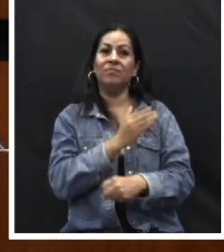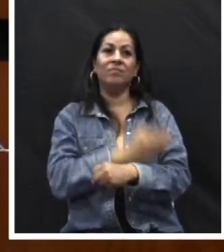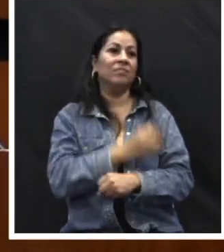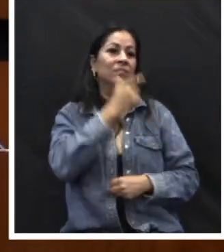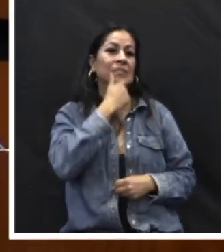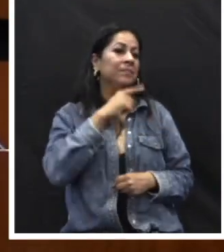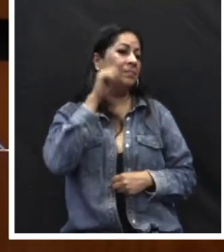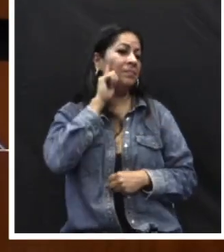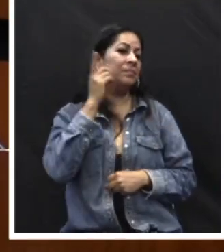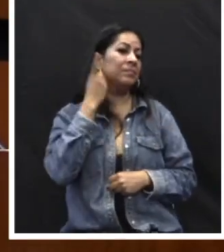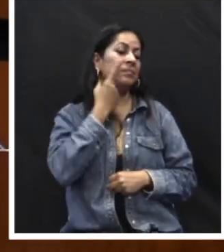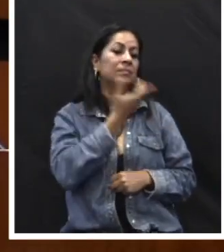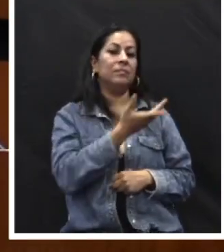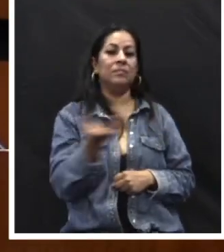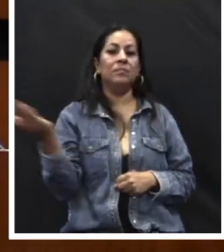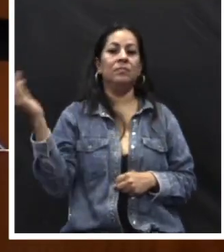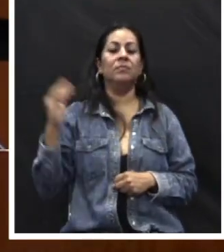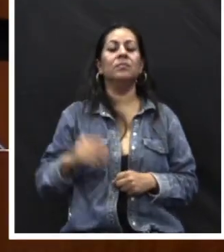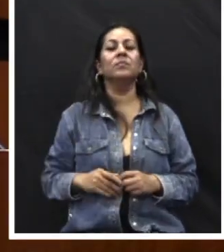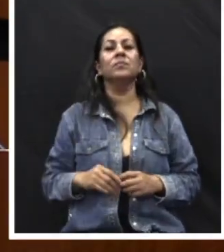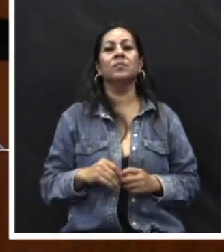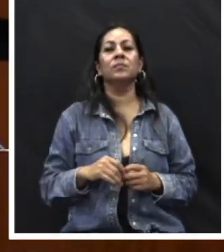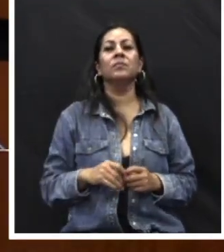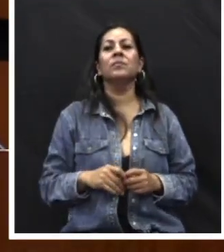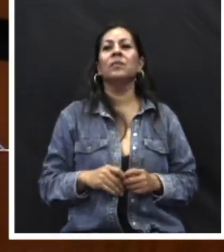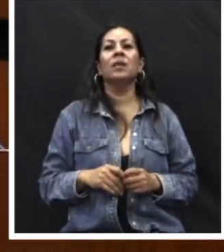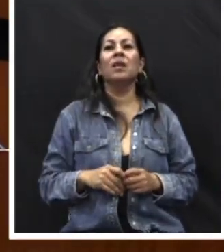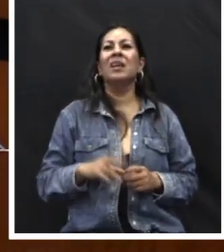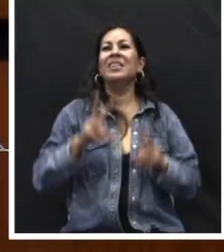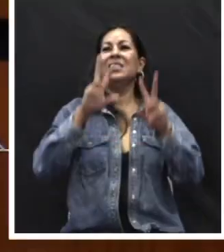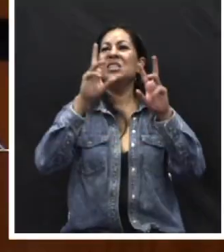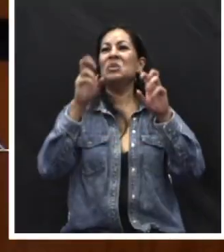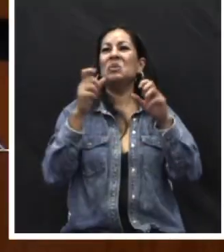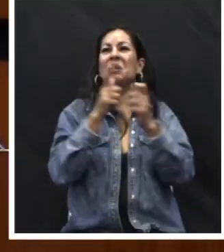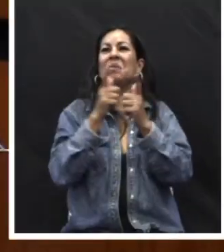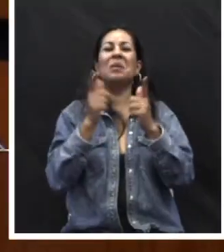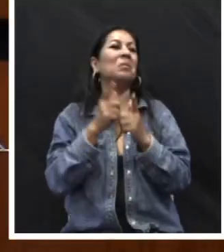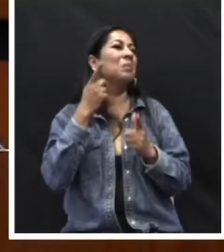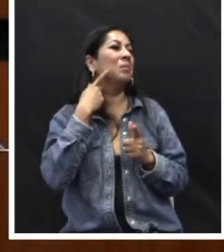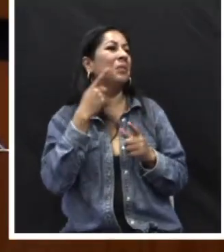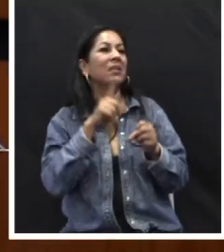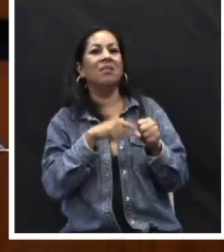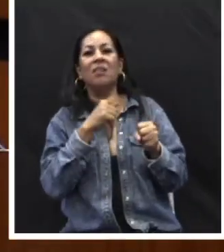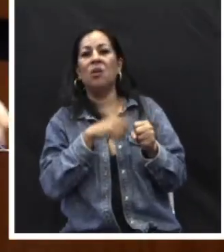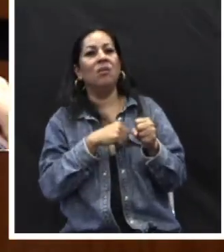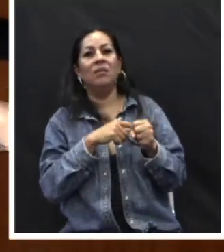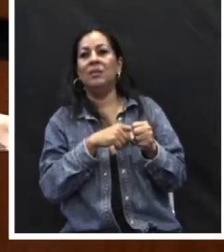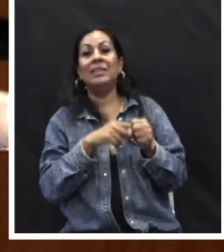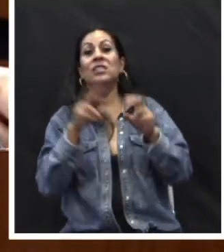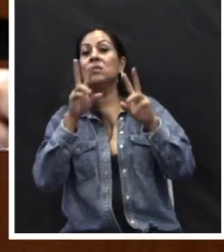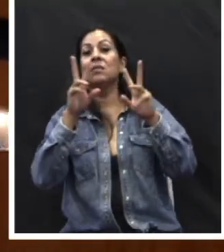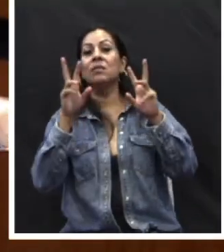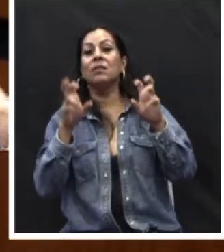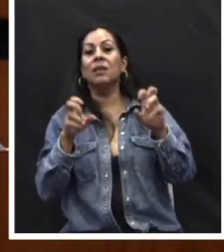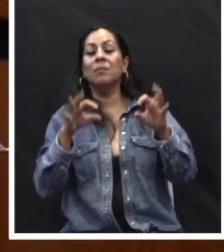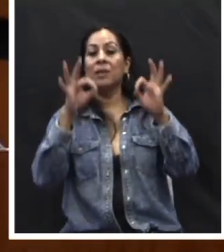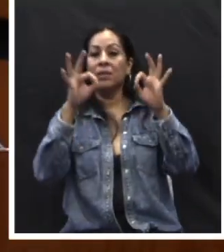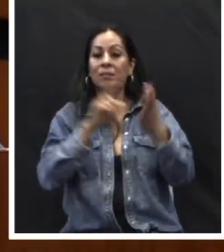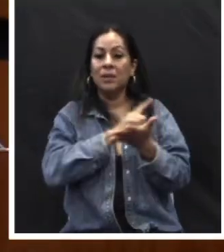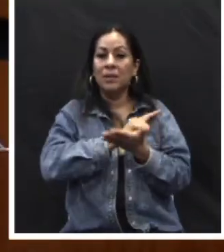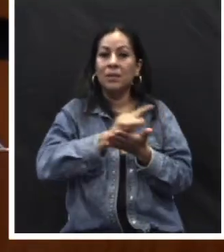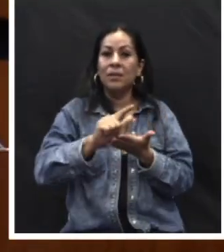y compañeros diputados, este no es un tema de partidos ni de colores, es un tema de